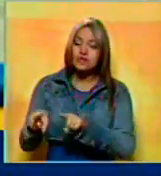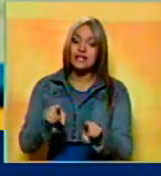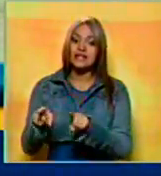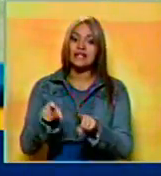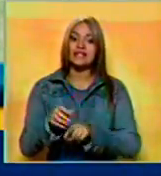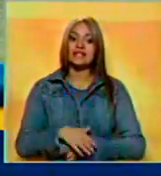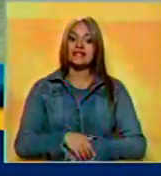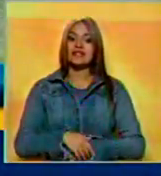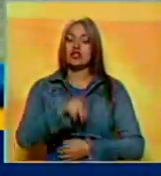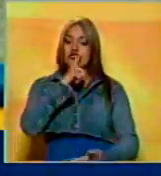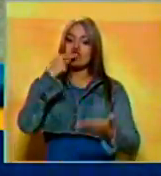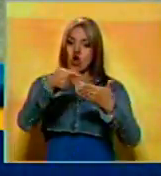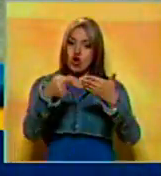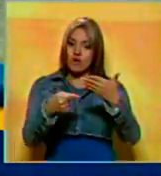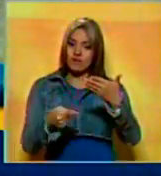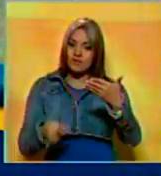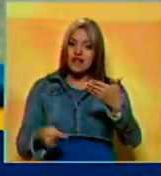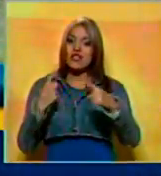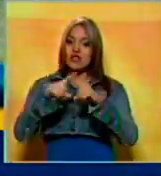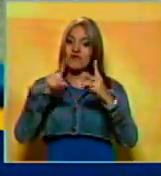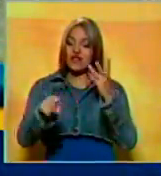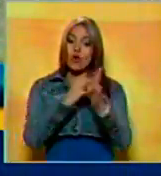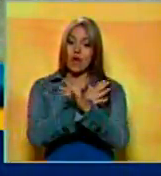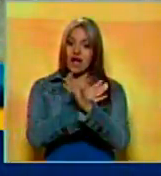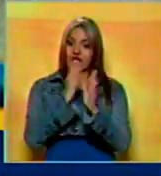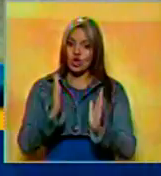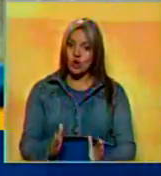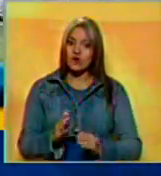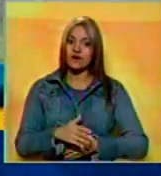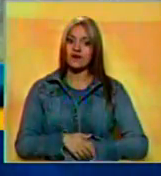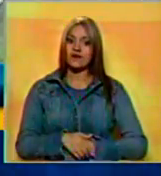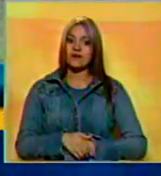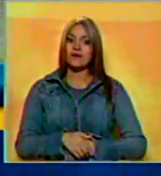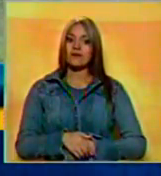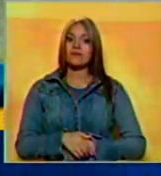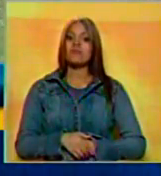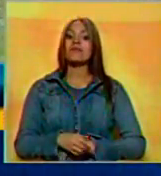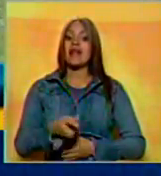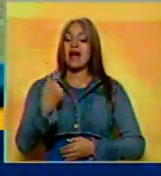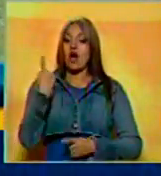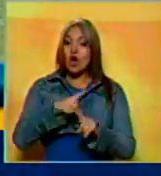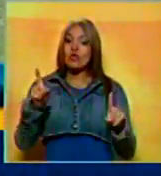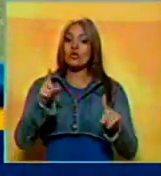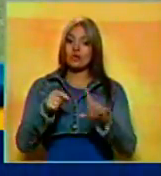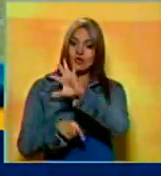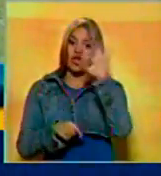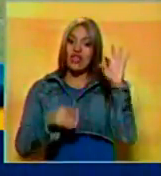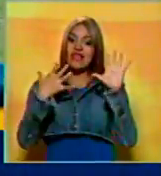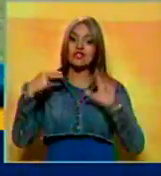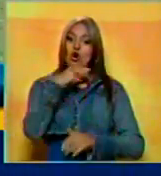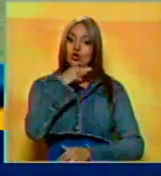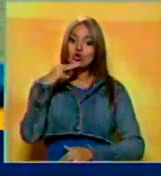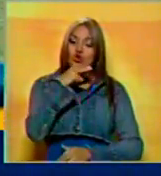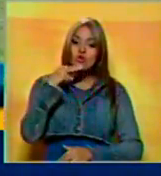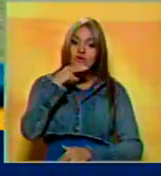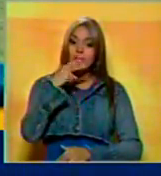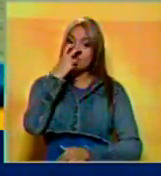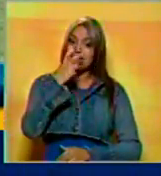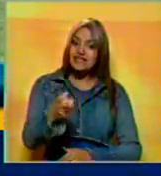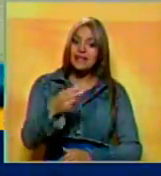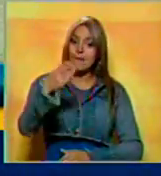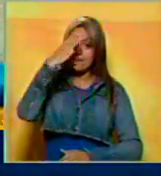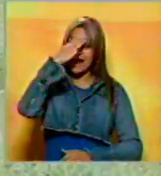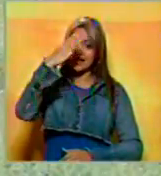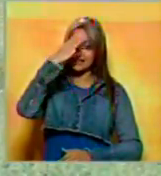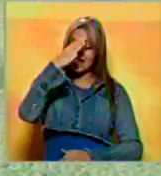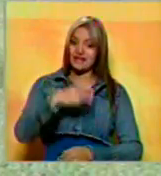Dakota Watts, Justin Hampson y Aaron Thompson, además de Carlos Hernández. Aragua debutará en la temporada el jueves 10 de octubre, cuando visite a los Navegantes